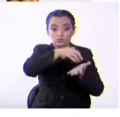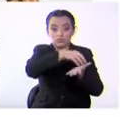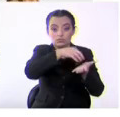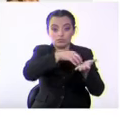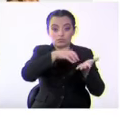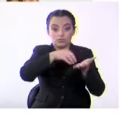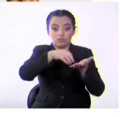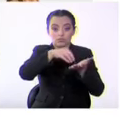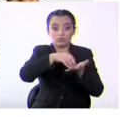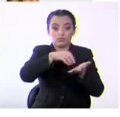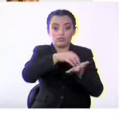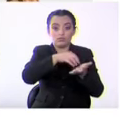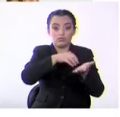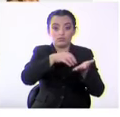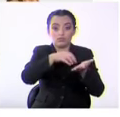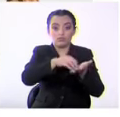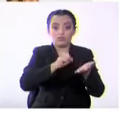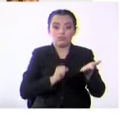una mutación viable.